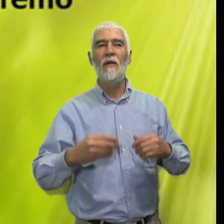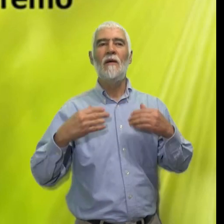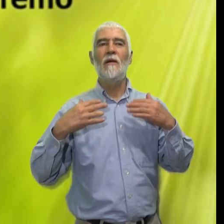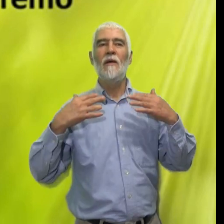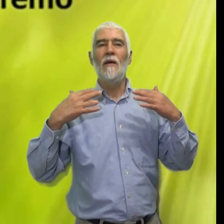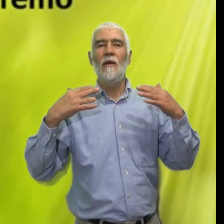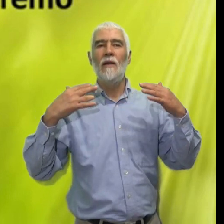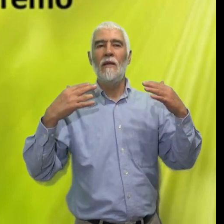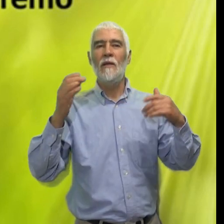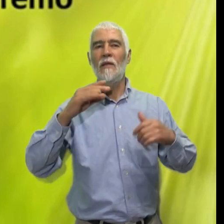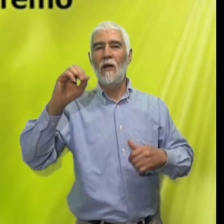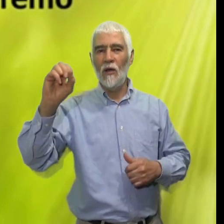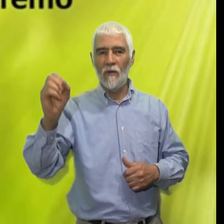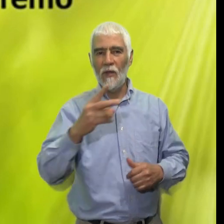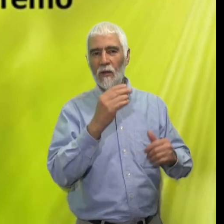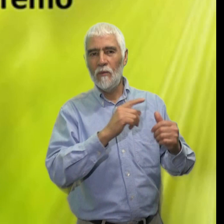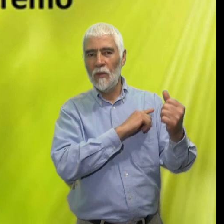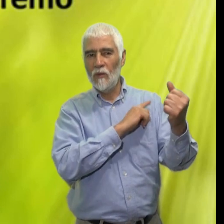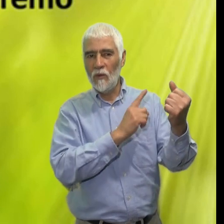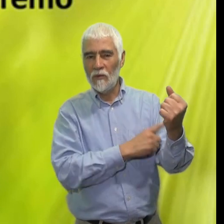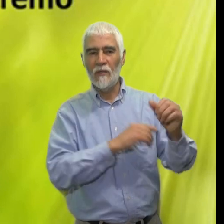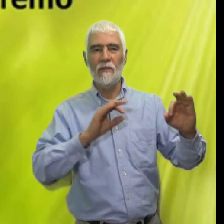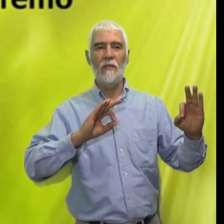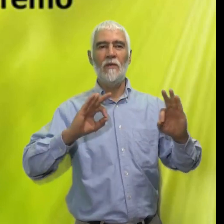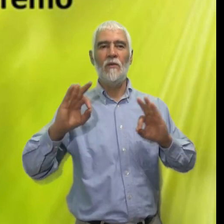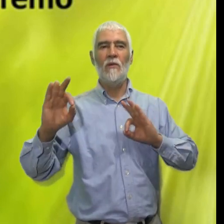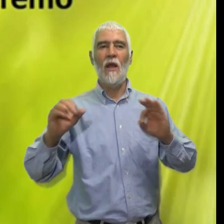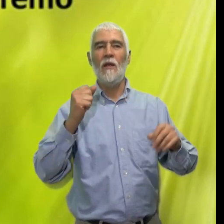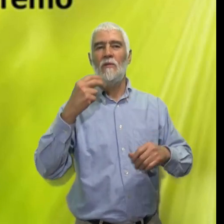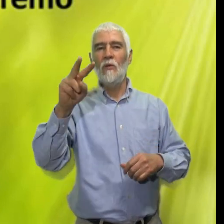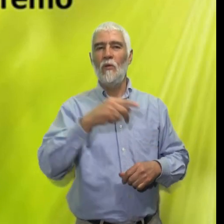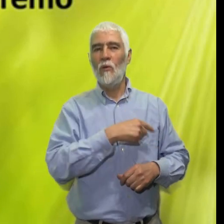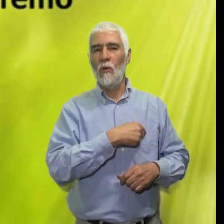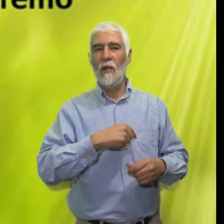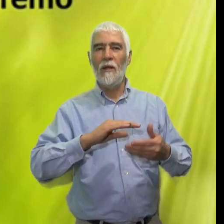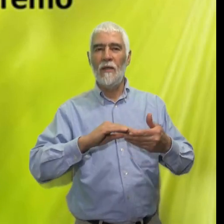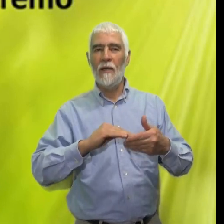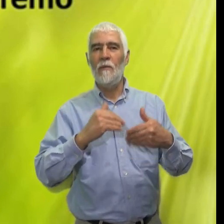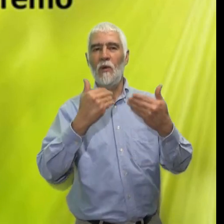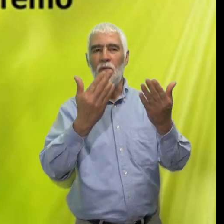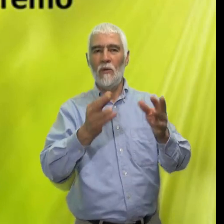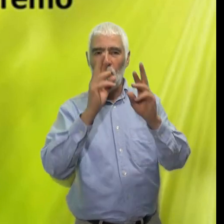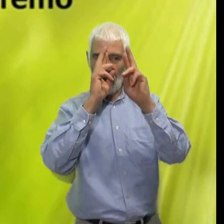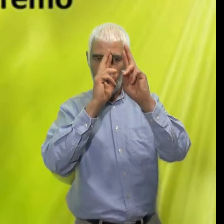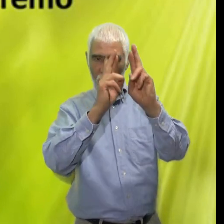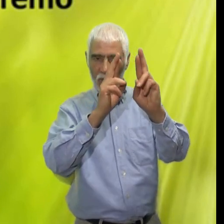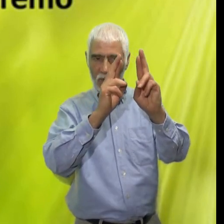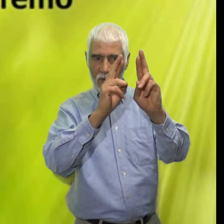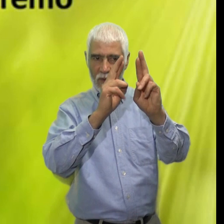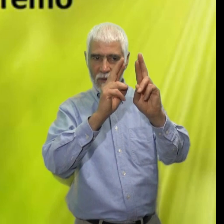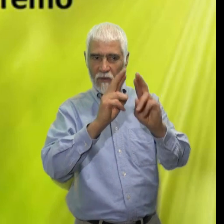Grande Jehová, poderoso Señor, a su nombre rendimos honor.